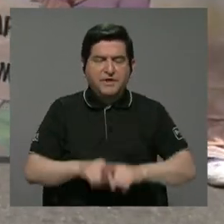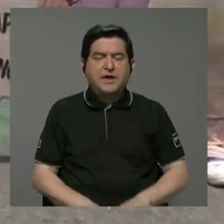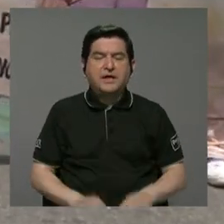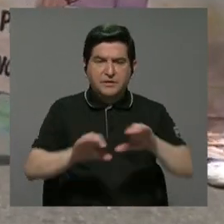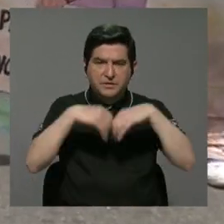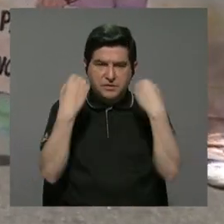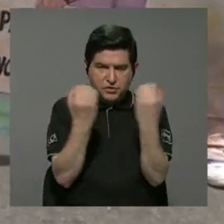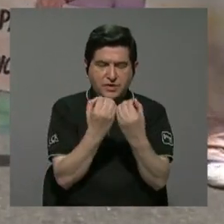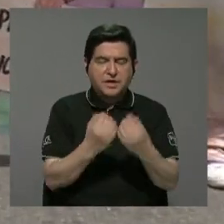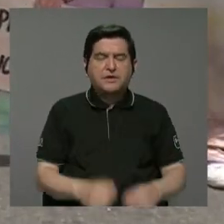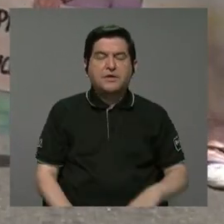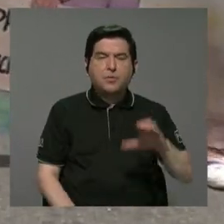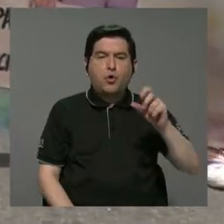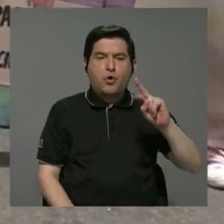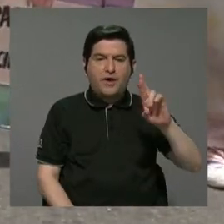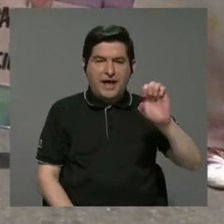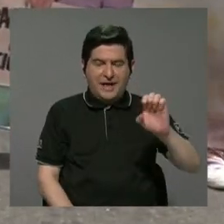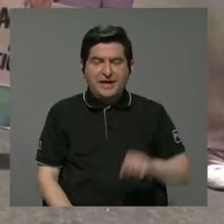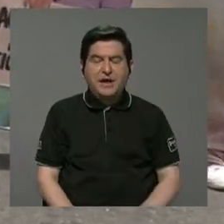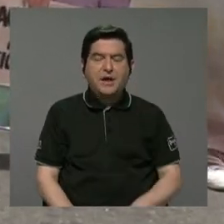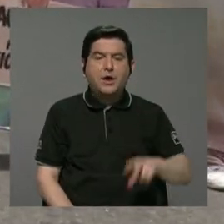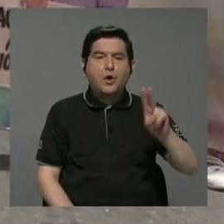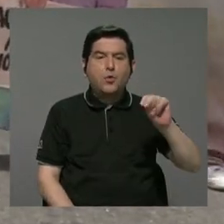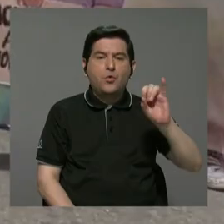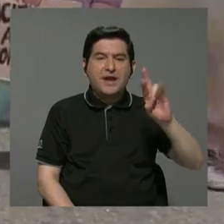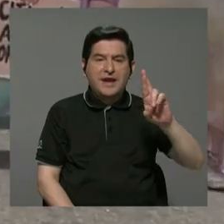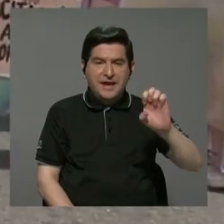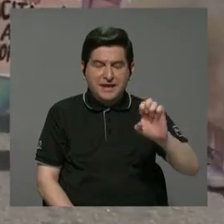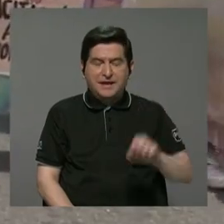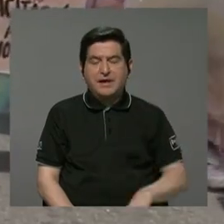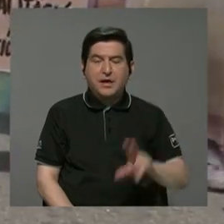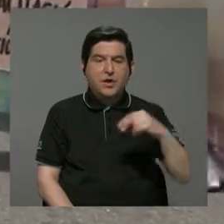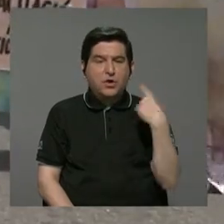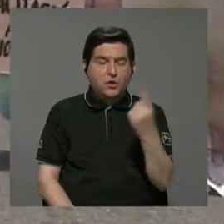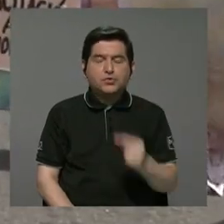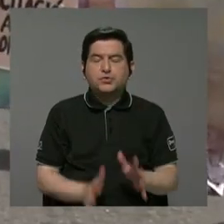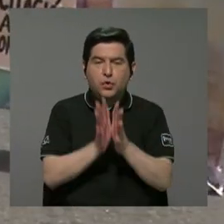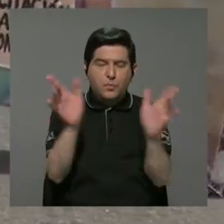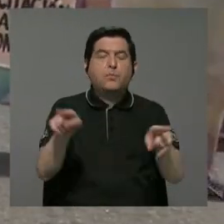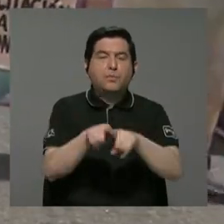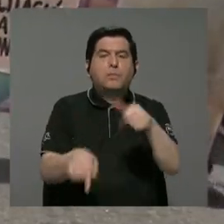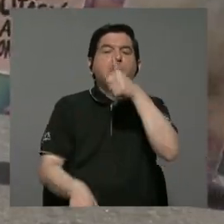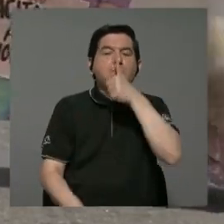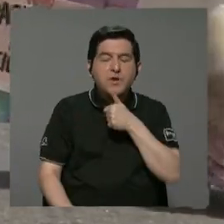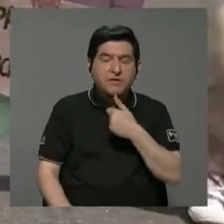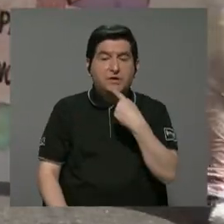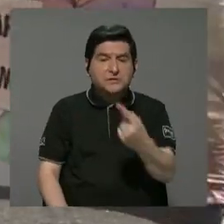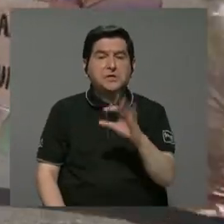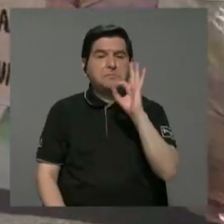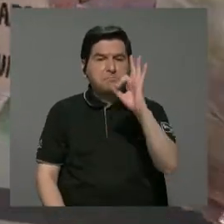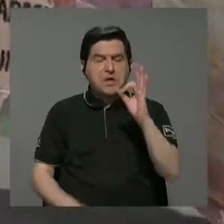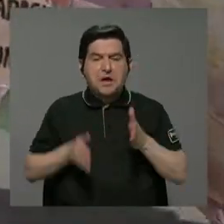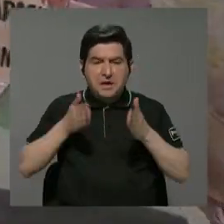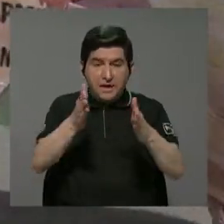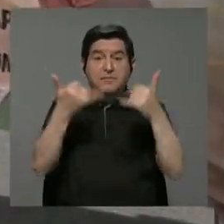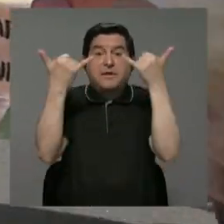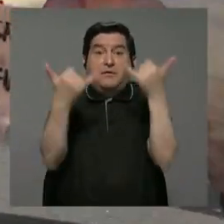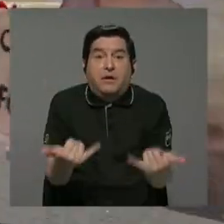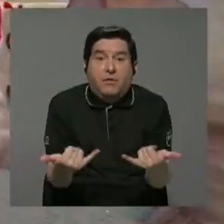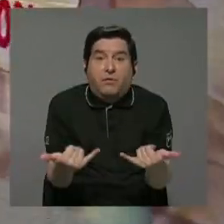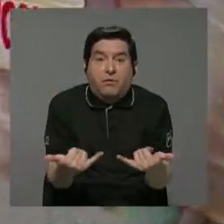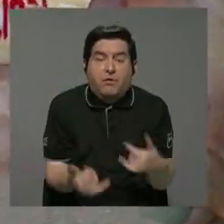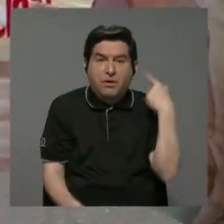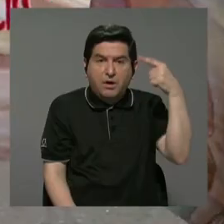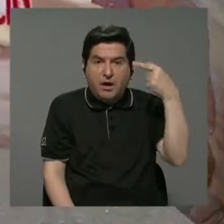país, CONARE, UNIRE también y otros grupos, no solo públicos sino privados, dijeron vamos por buen camino. Pues ahora